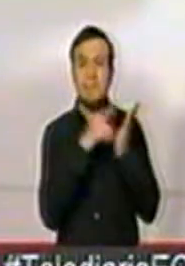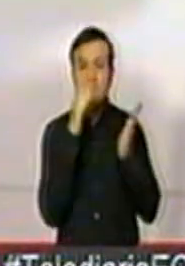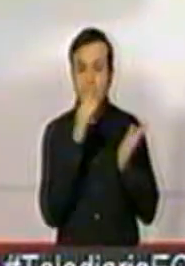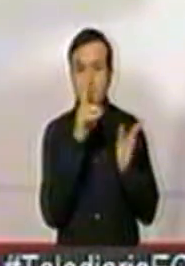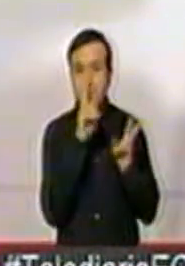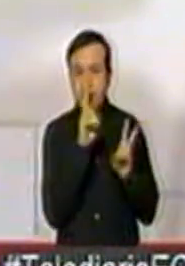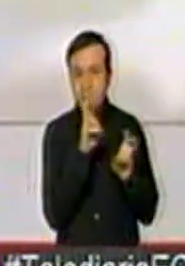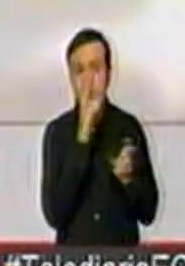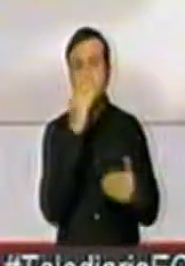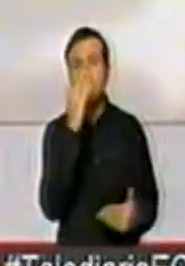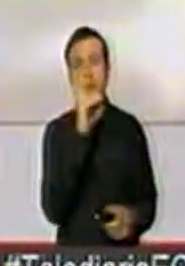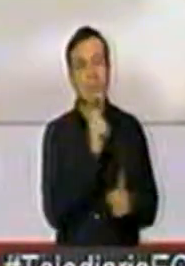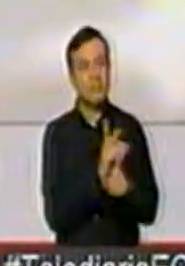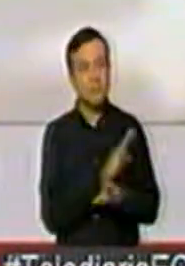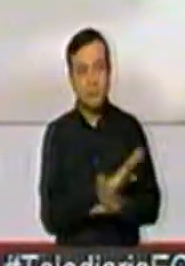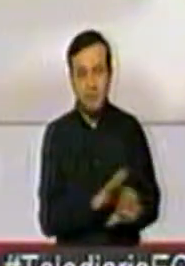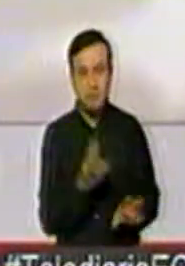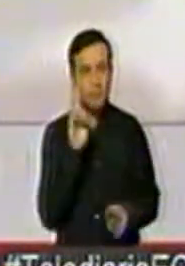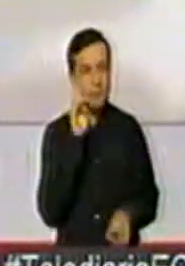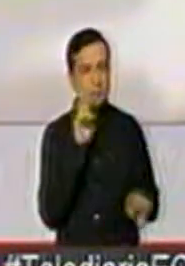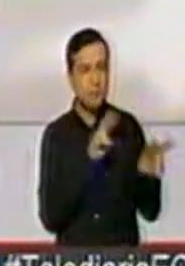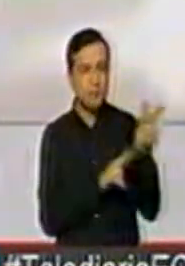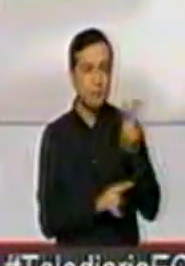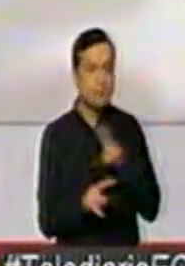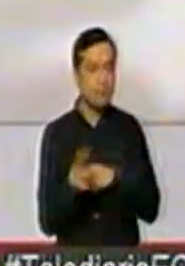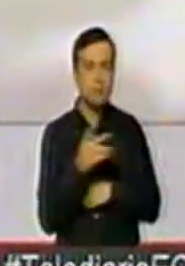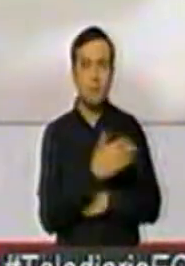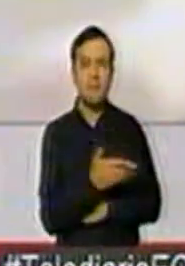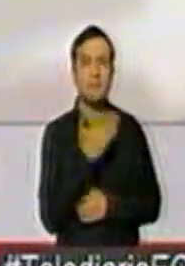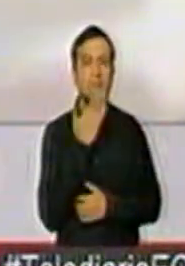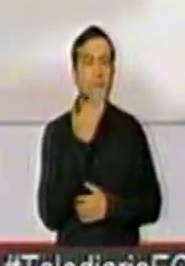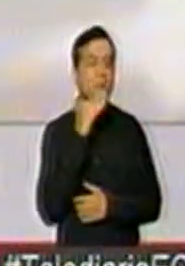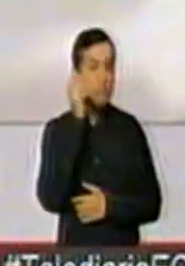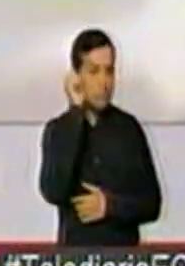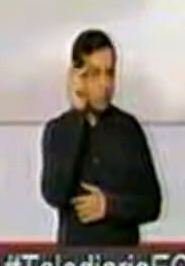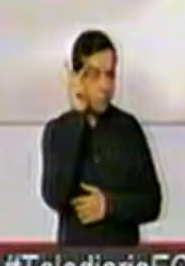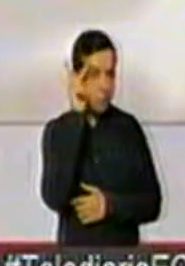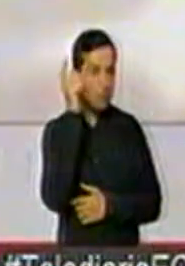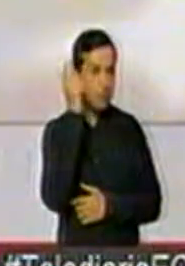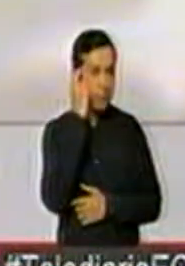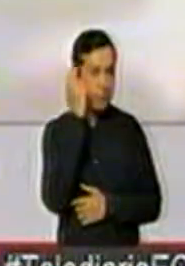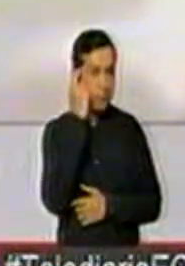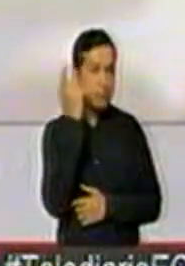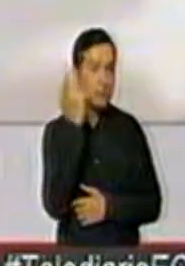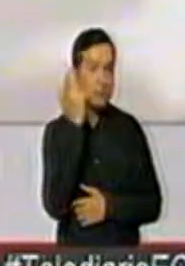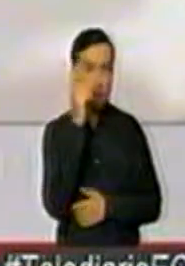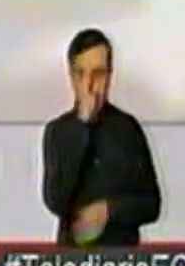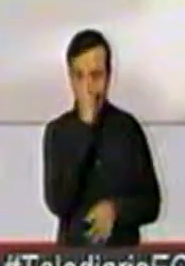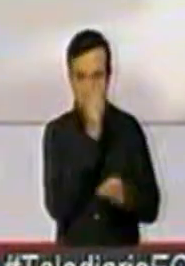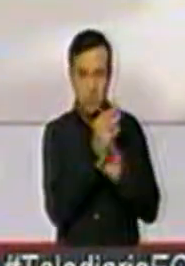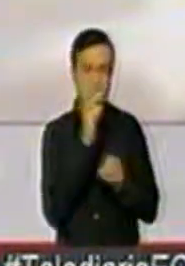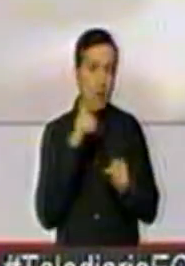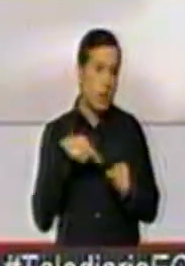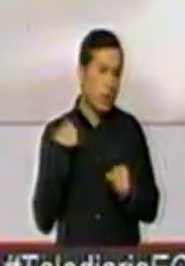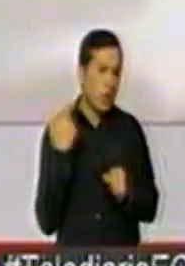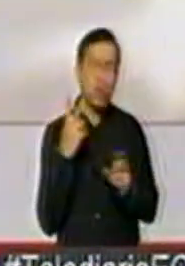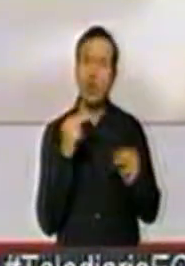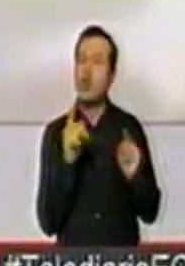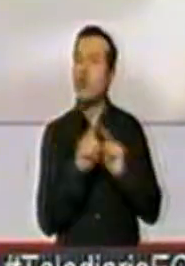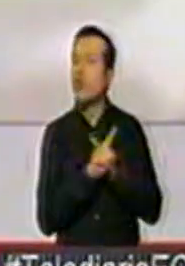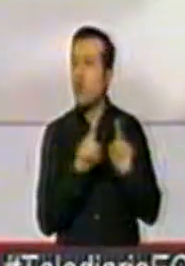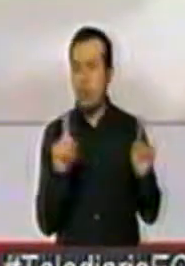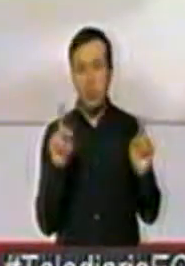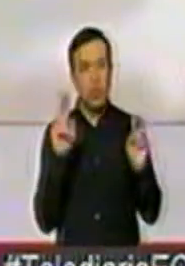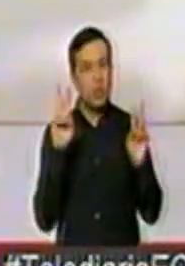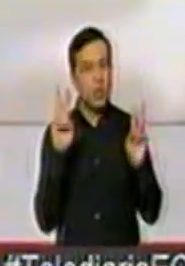muy políticos, analizarse bajo los criterios inclusive dogmáticos de la fe, de la religión, cuando esto no se trata de